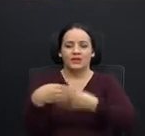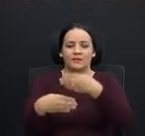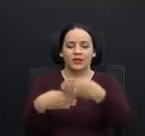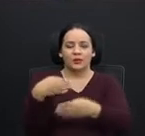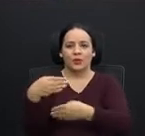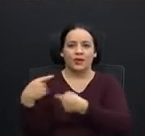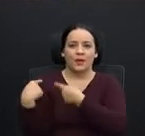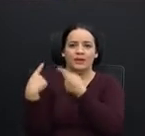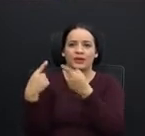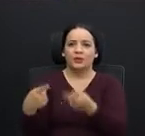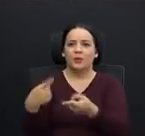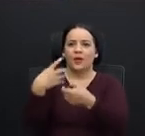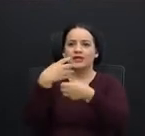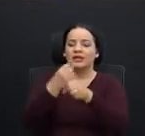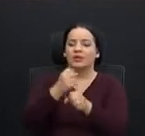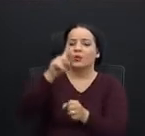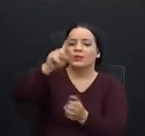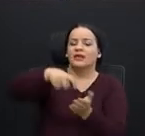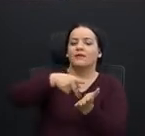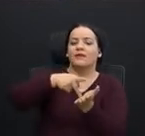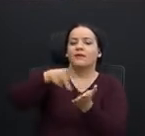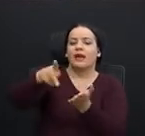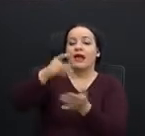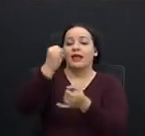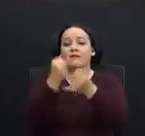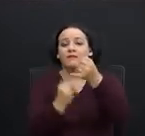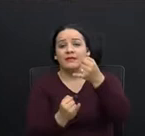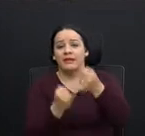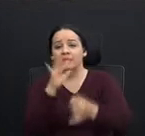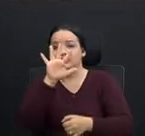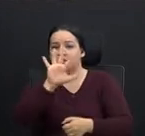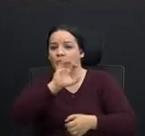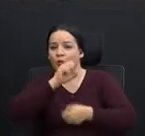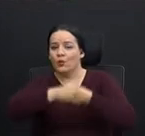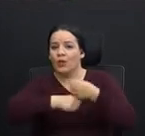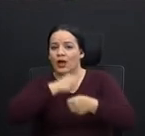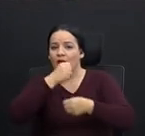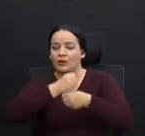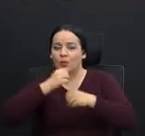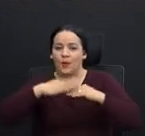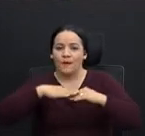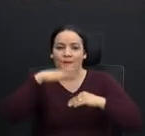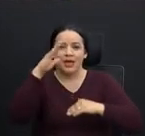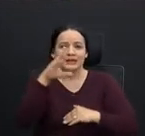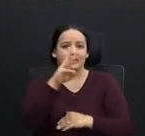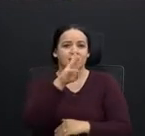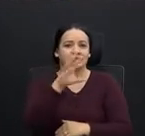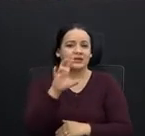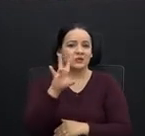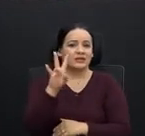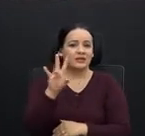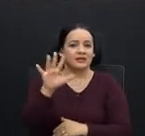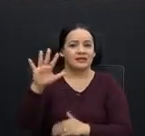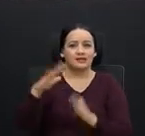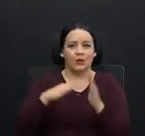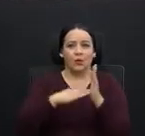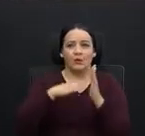haciendo, tendría que pagar al fin de los 5 años más de 675 millones. Es